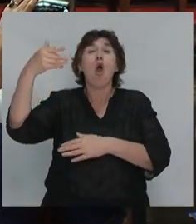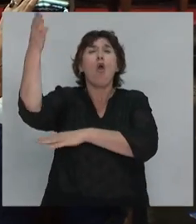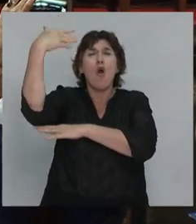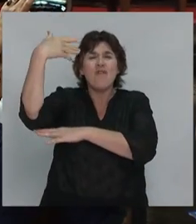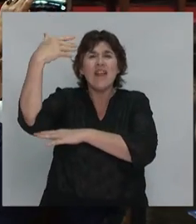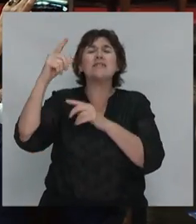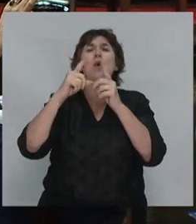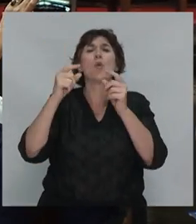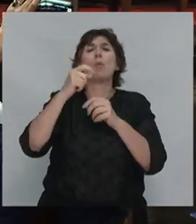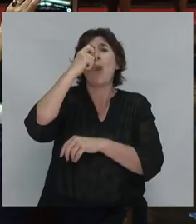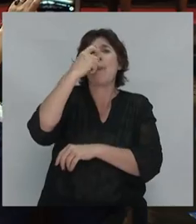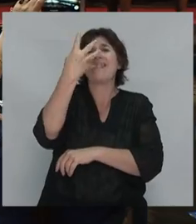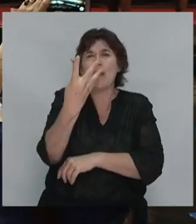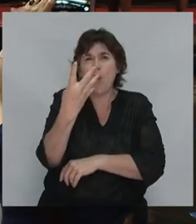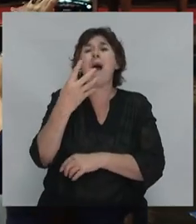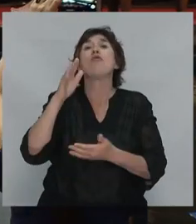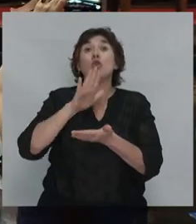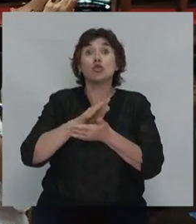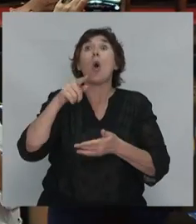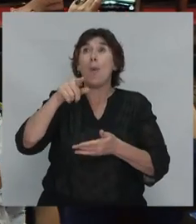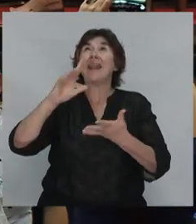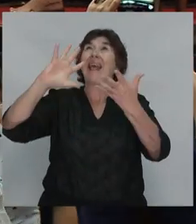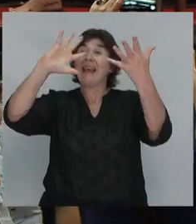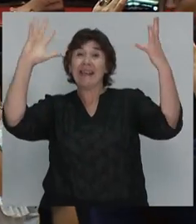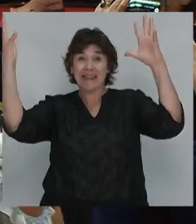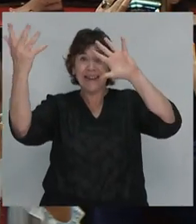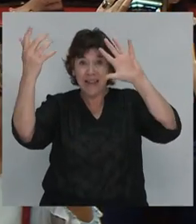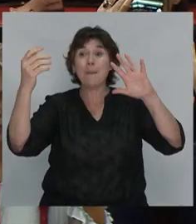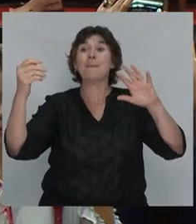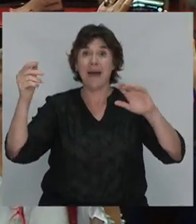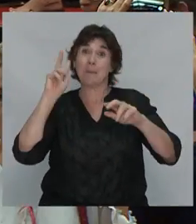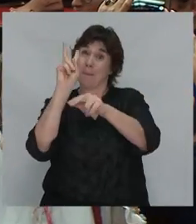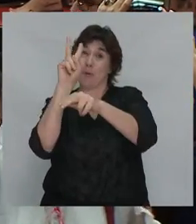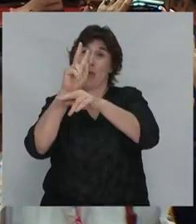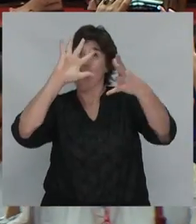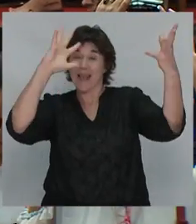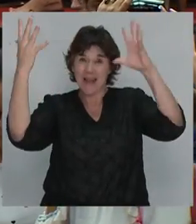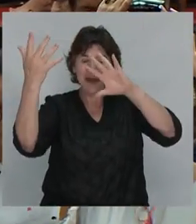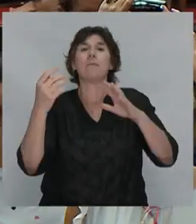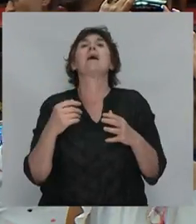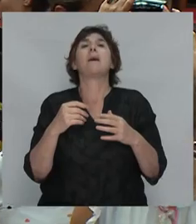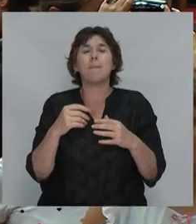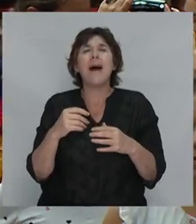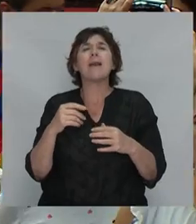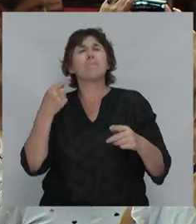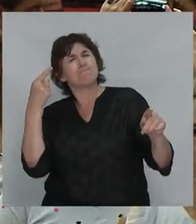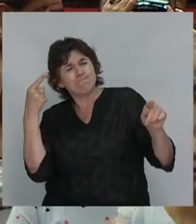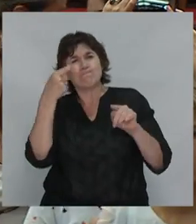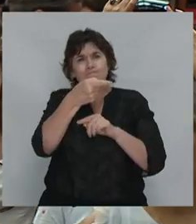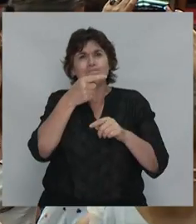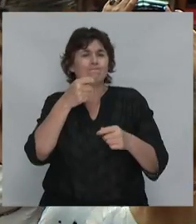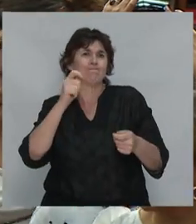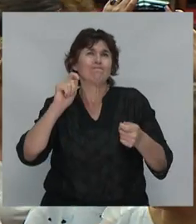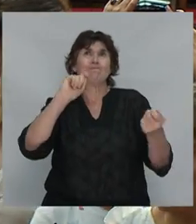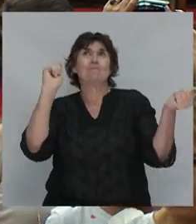24 hora 24 para tomar las medidas que sean necesarias para combatir el cambio